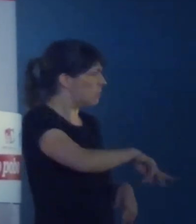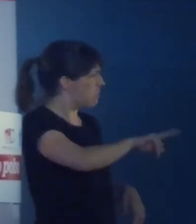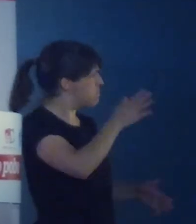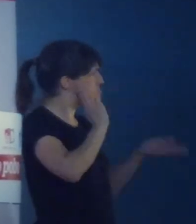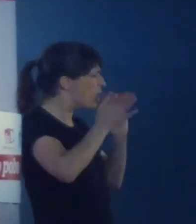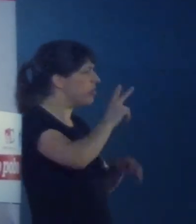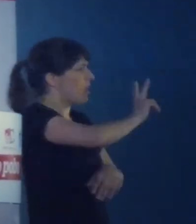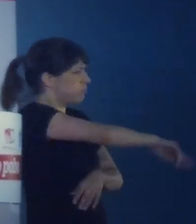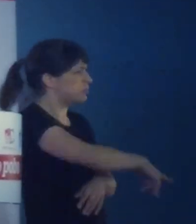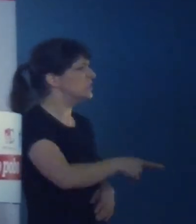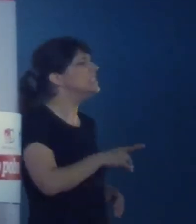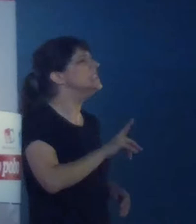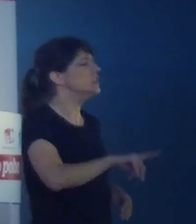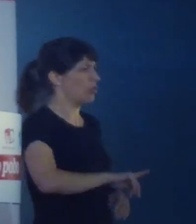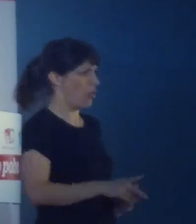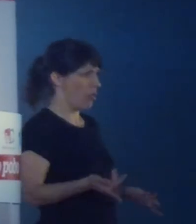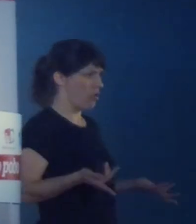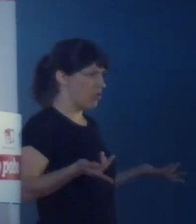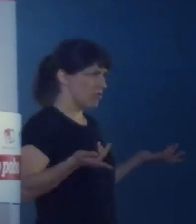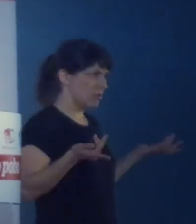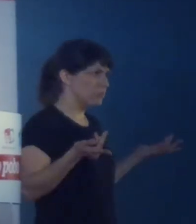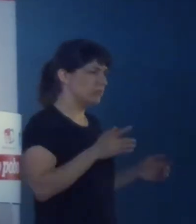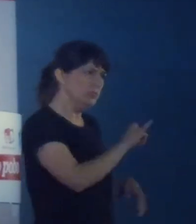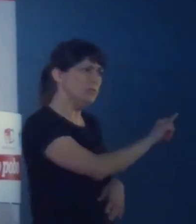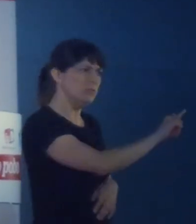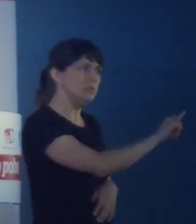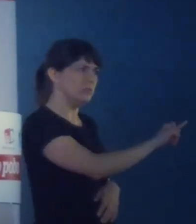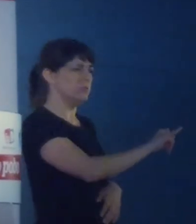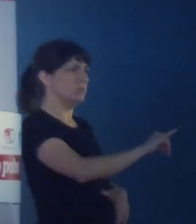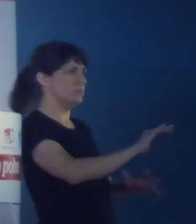naturalmente. Claro que é.